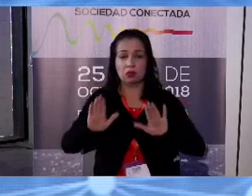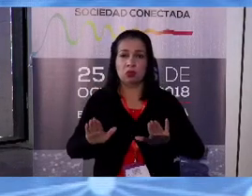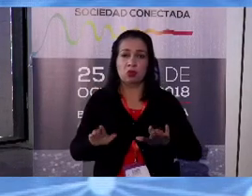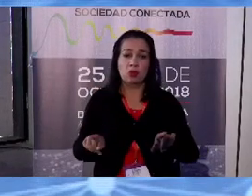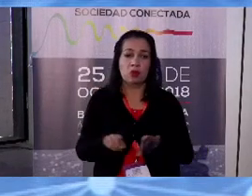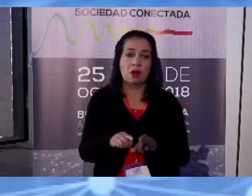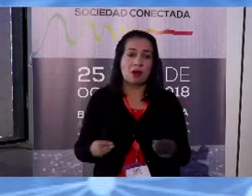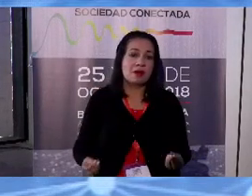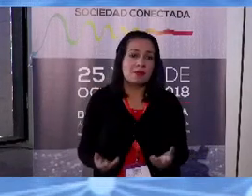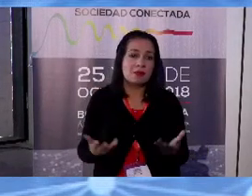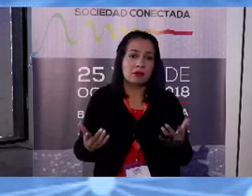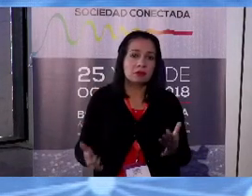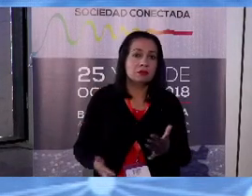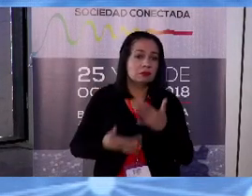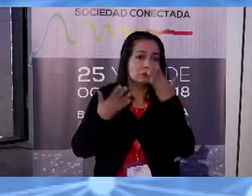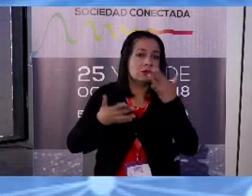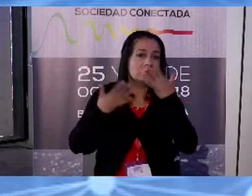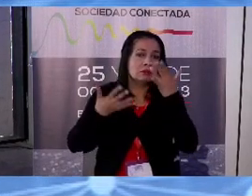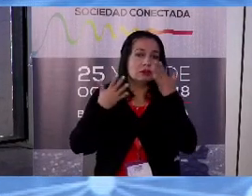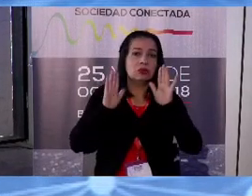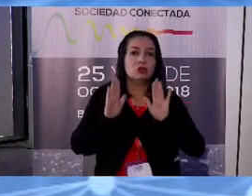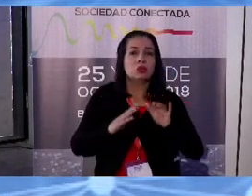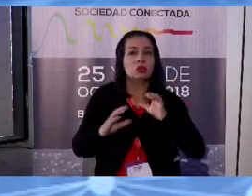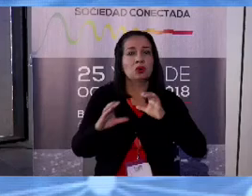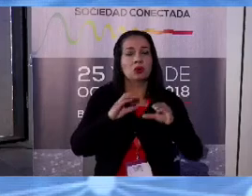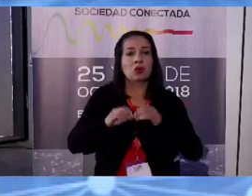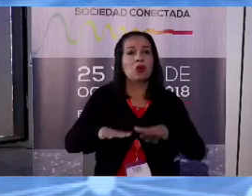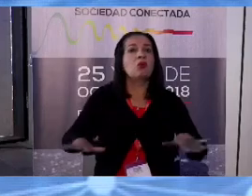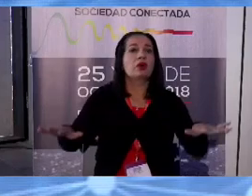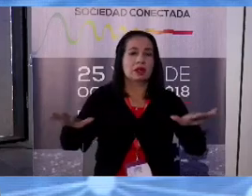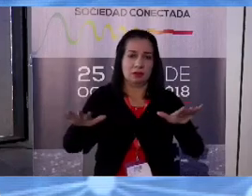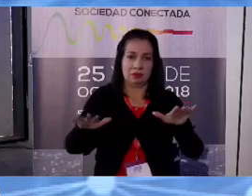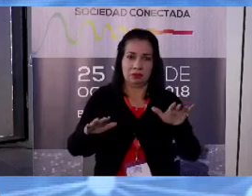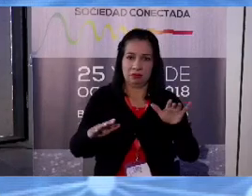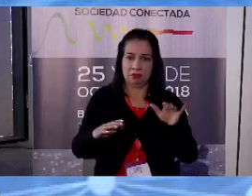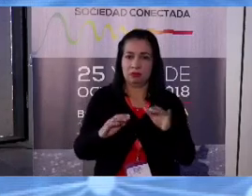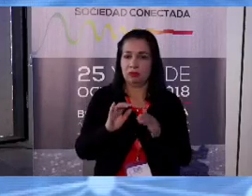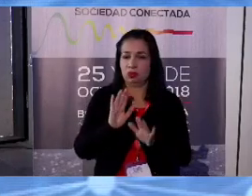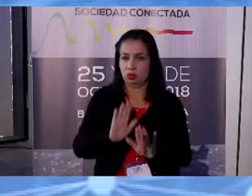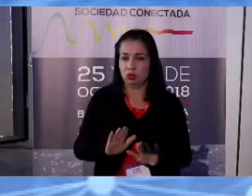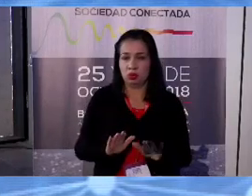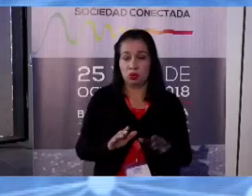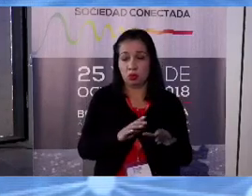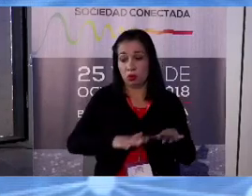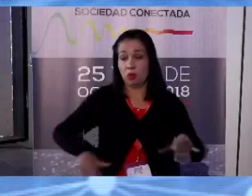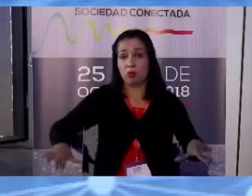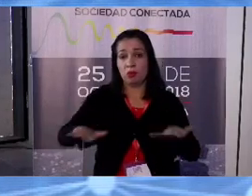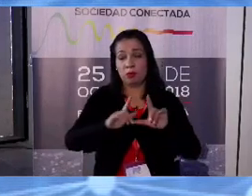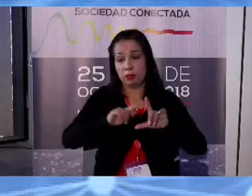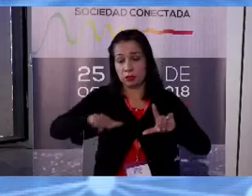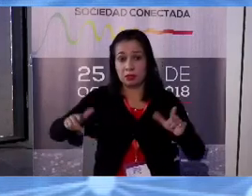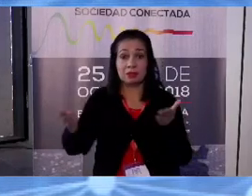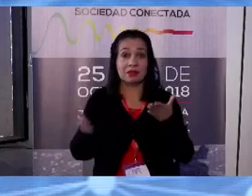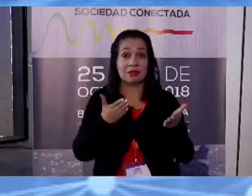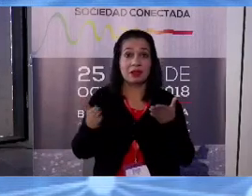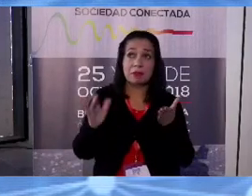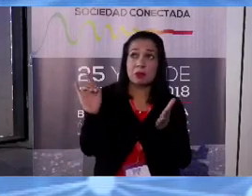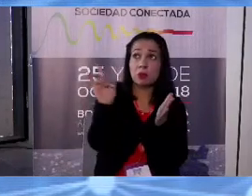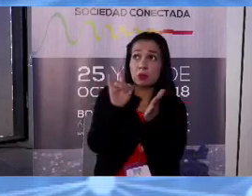oxígeno para las telecomunicaciones también sabemos que el espectro no es solamente servicio